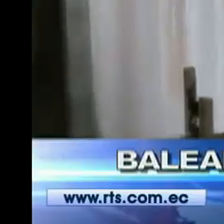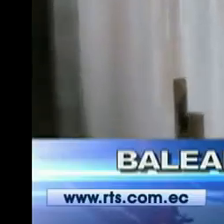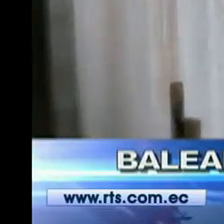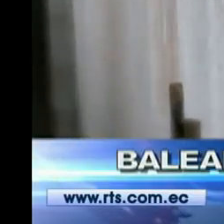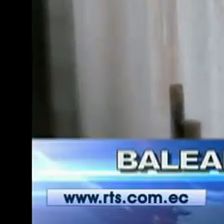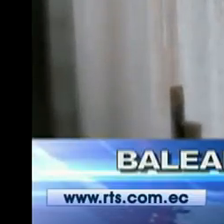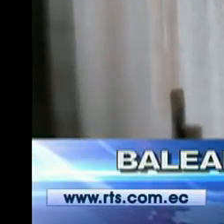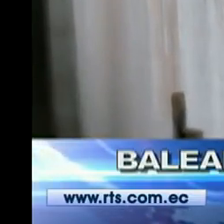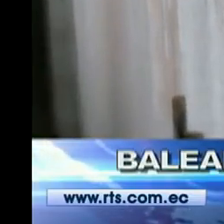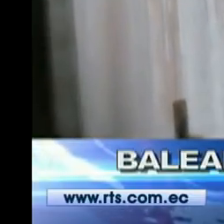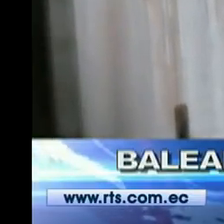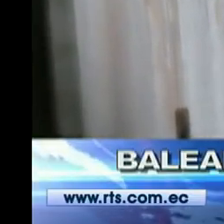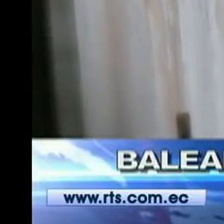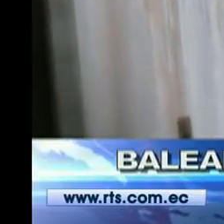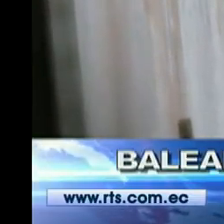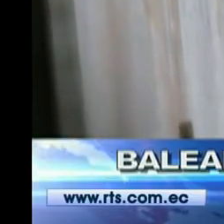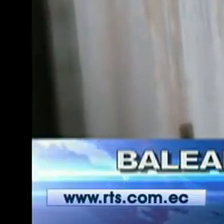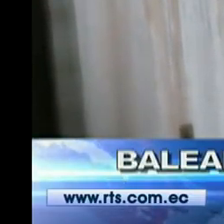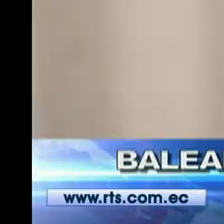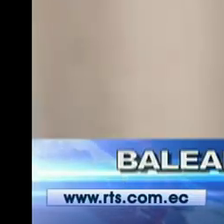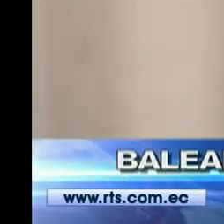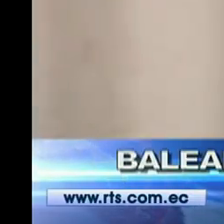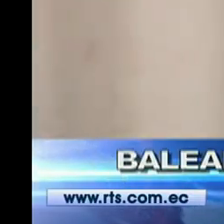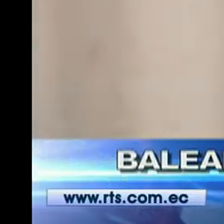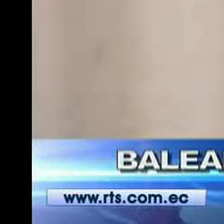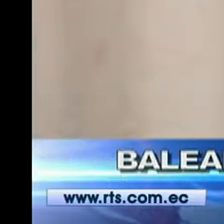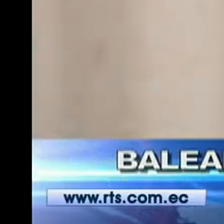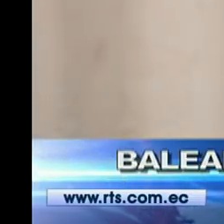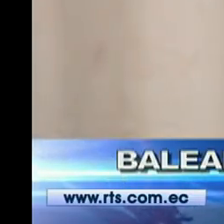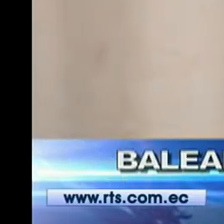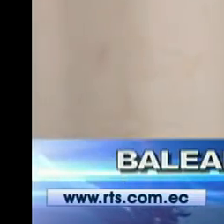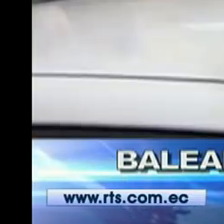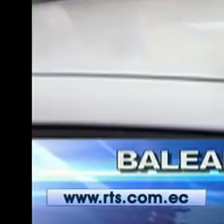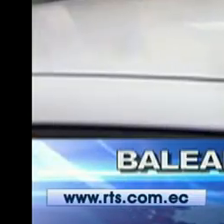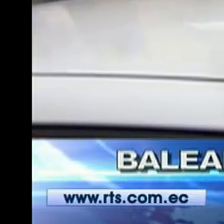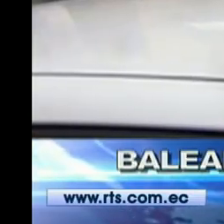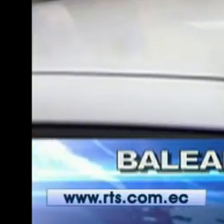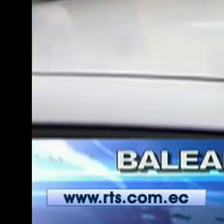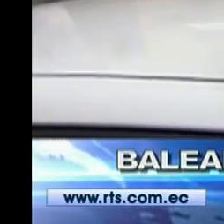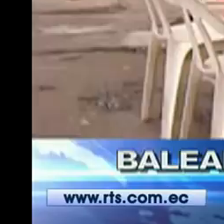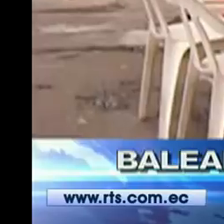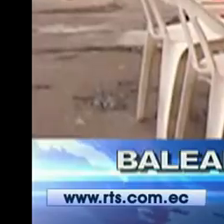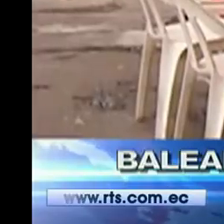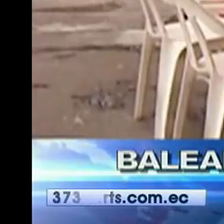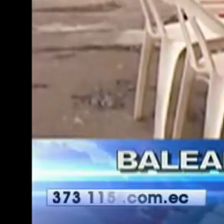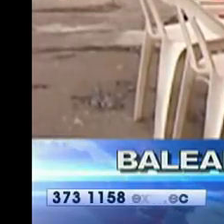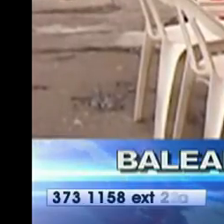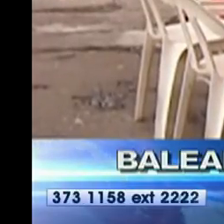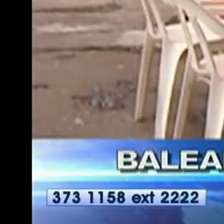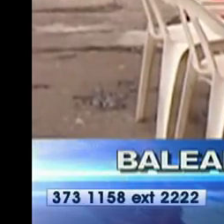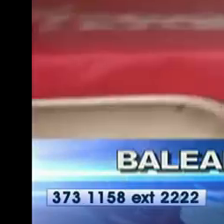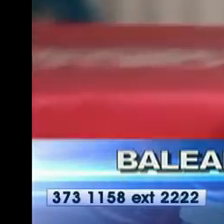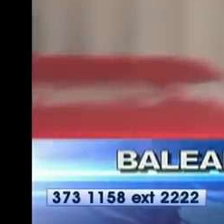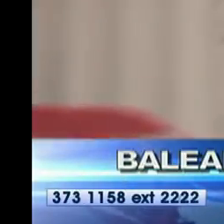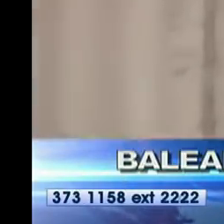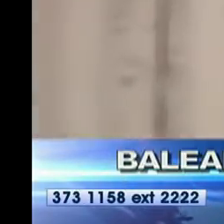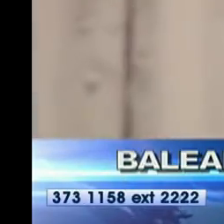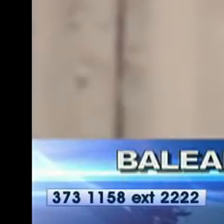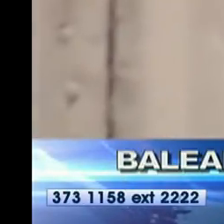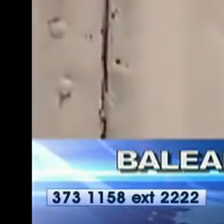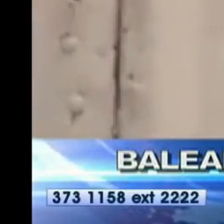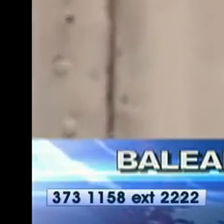Enseguida, un joven resultó herido de bala tras resistirse a un asalto en el sur de